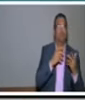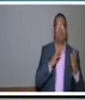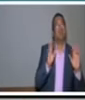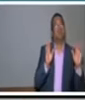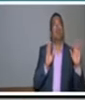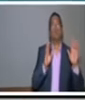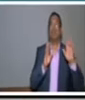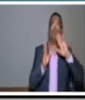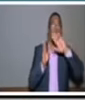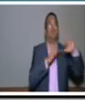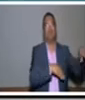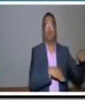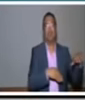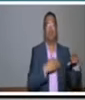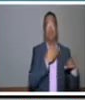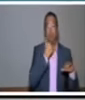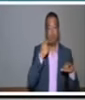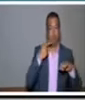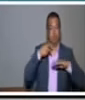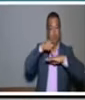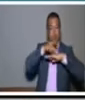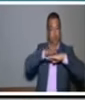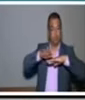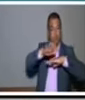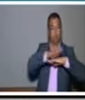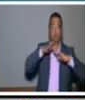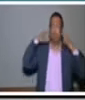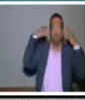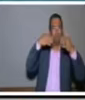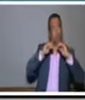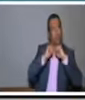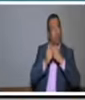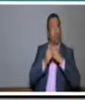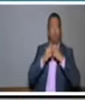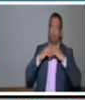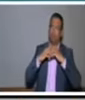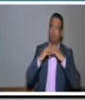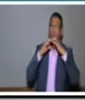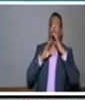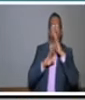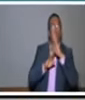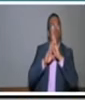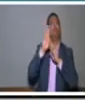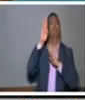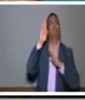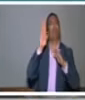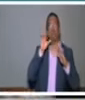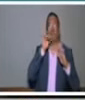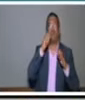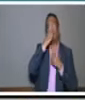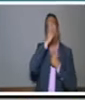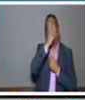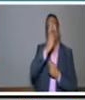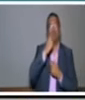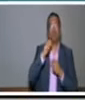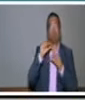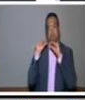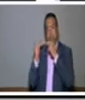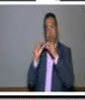manera tal que podamos tener un país que esté enfocado en su desarrollo y no en los intereses particulares de un grupo en